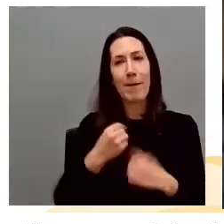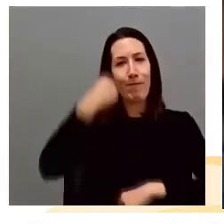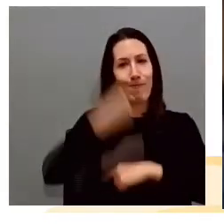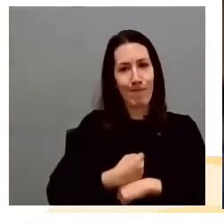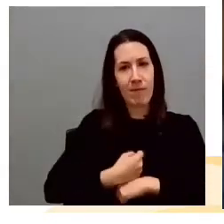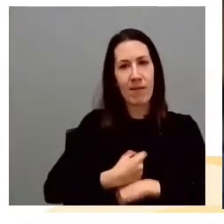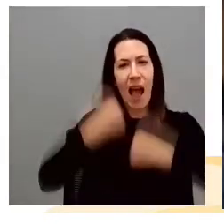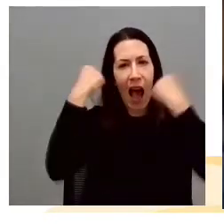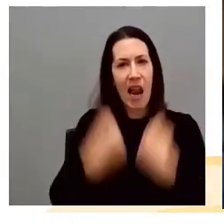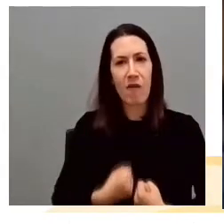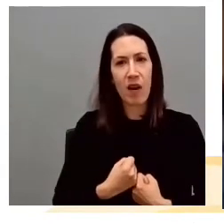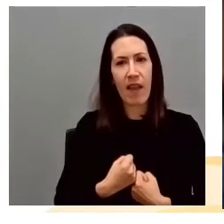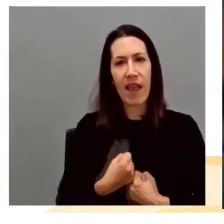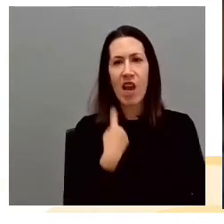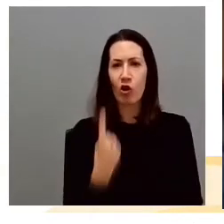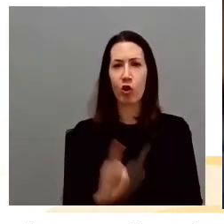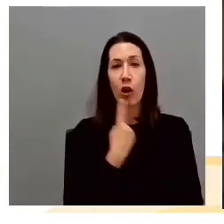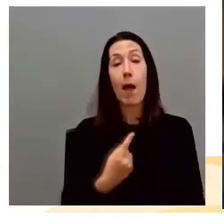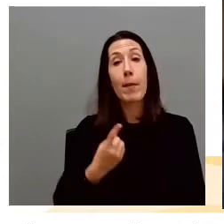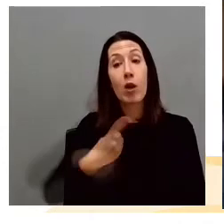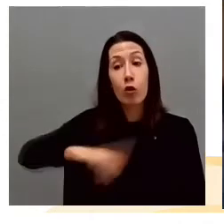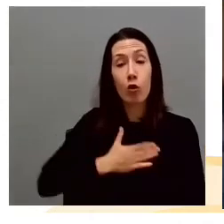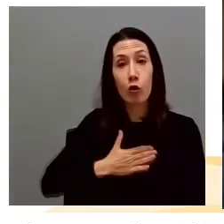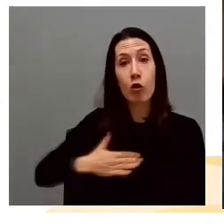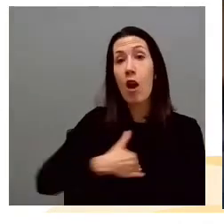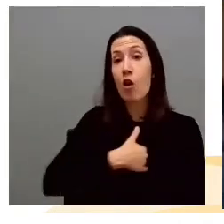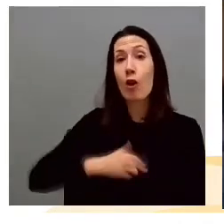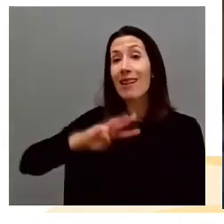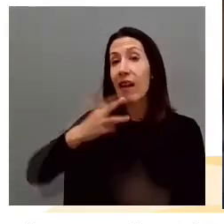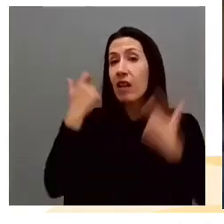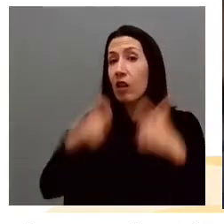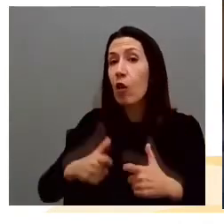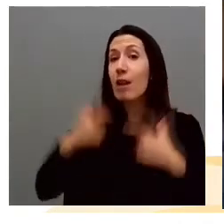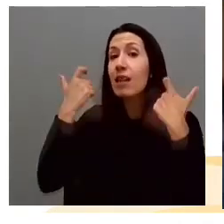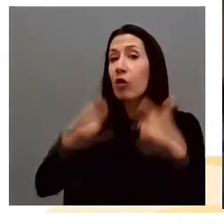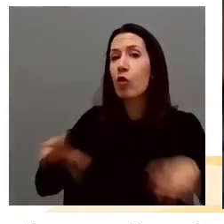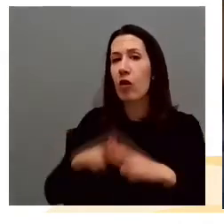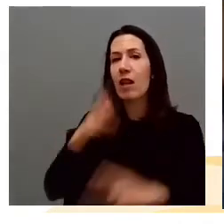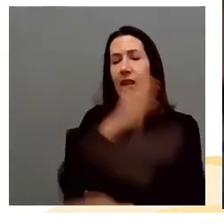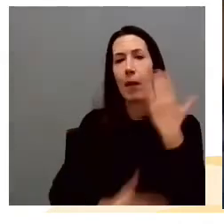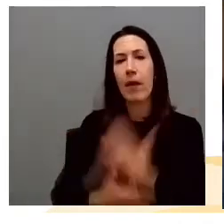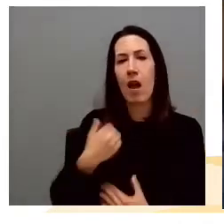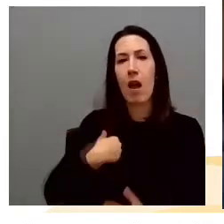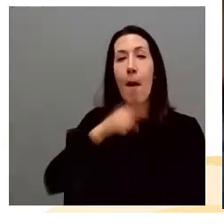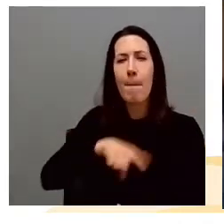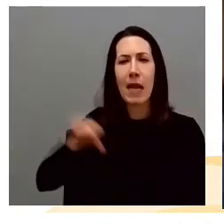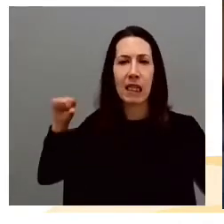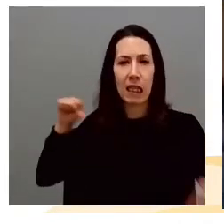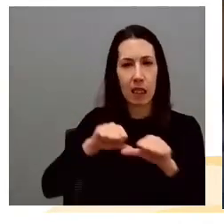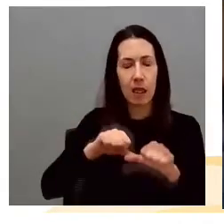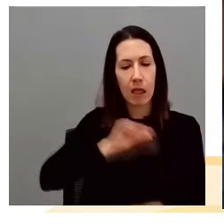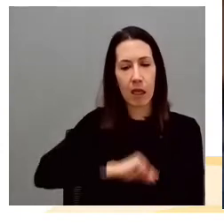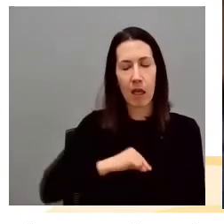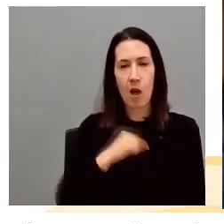soledad no deseada, pero como tercer sector, como sector social de la discapacidad, nos hemos sentido estos meses